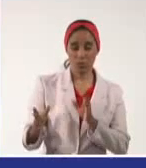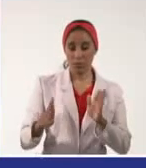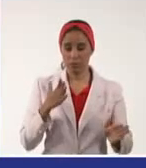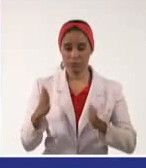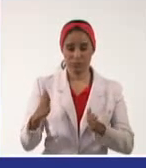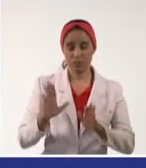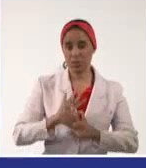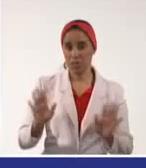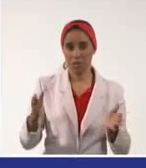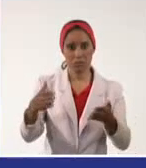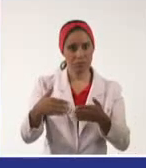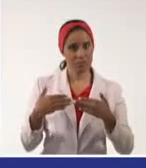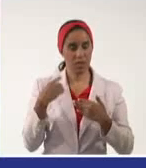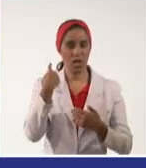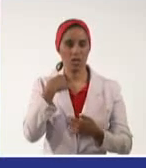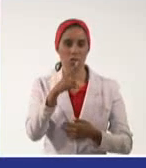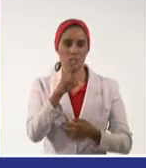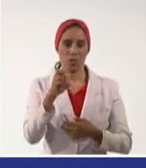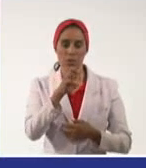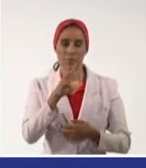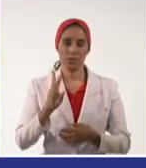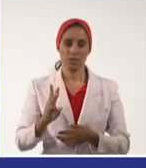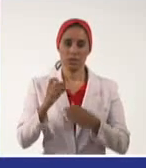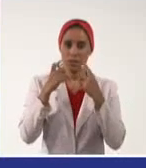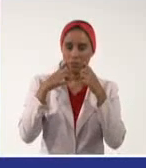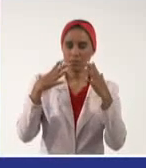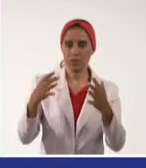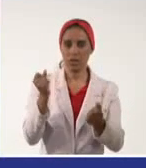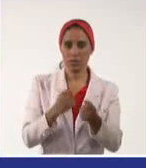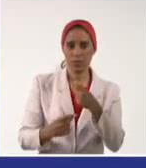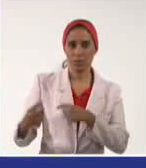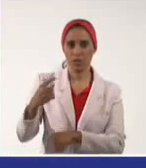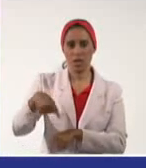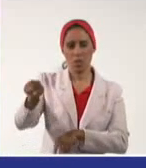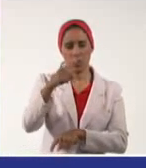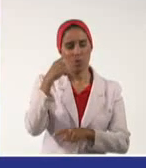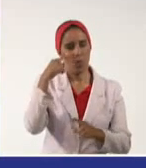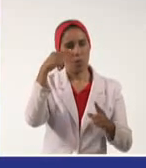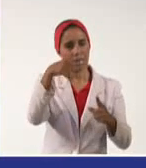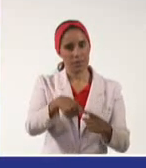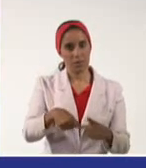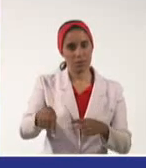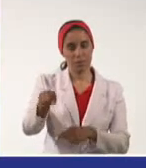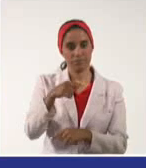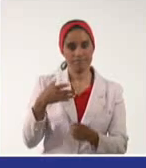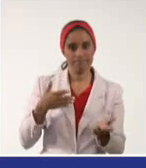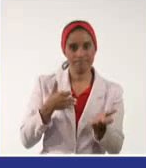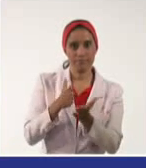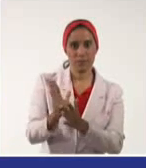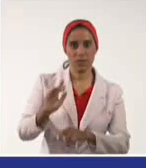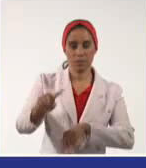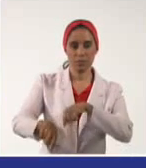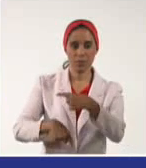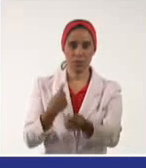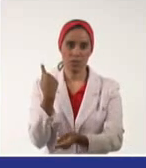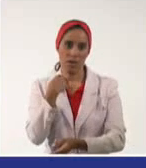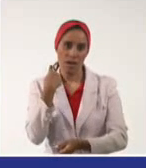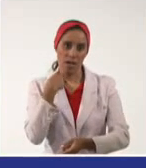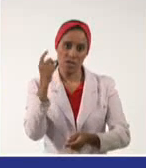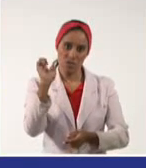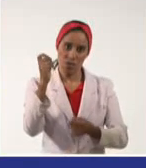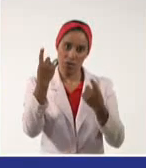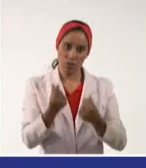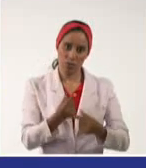del 2023 puede marcar el inicio de una nueva tendencia en el comportamiento de la economía